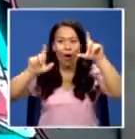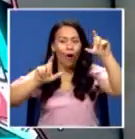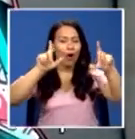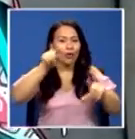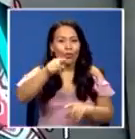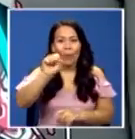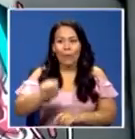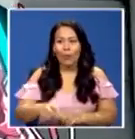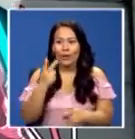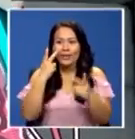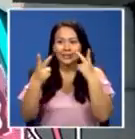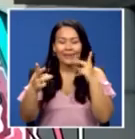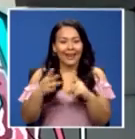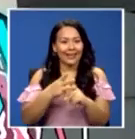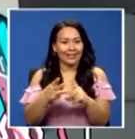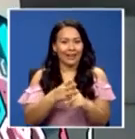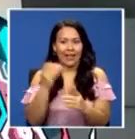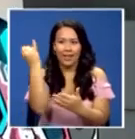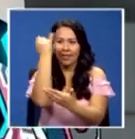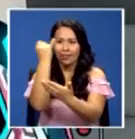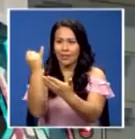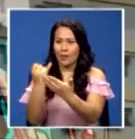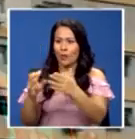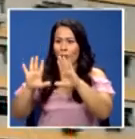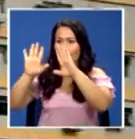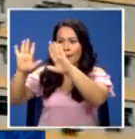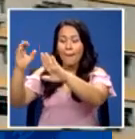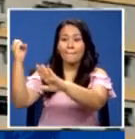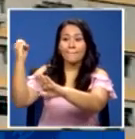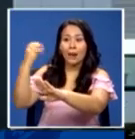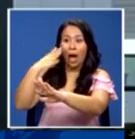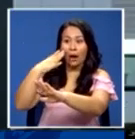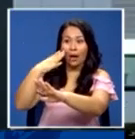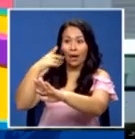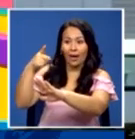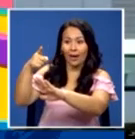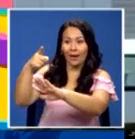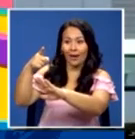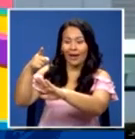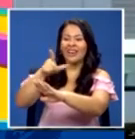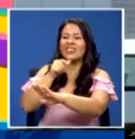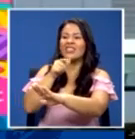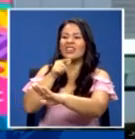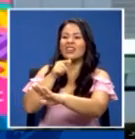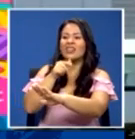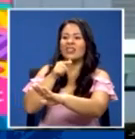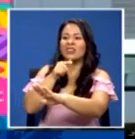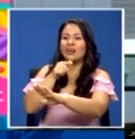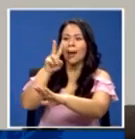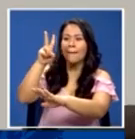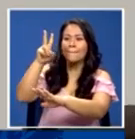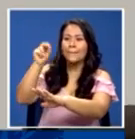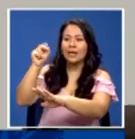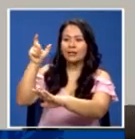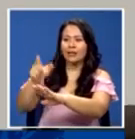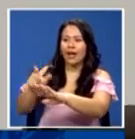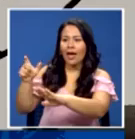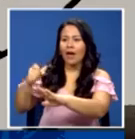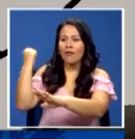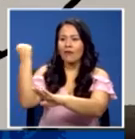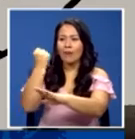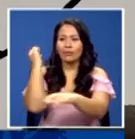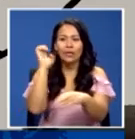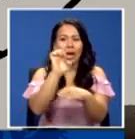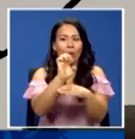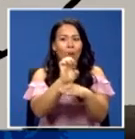apreciar murales digitales diseñados en paredes blancas los autores son más de 20 artistas de ecuador